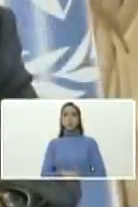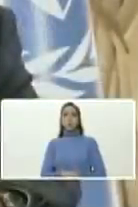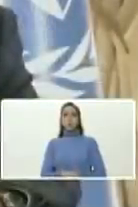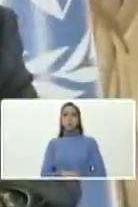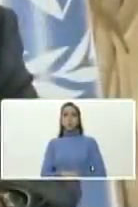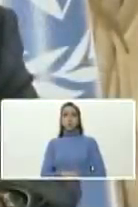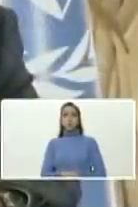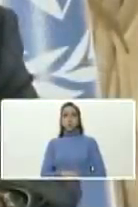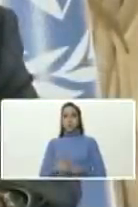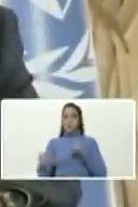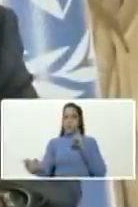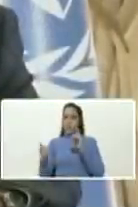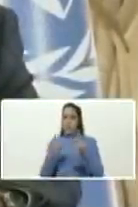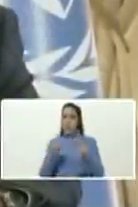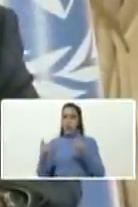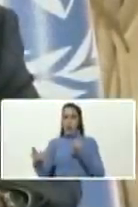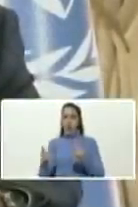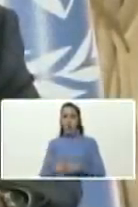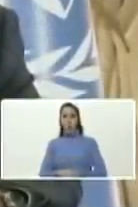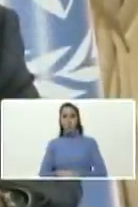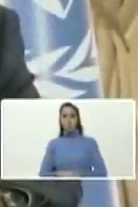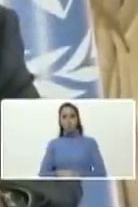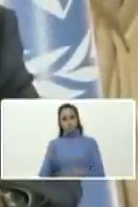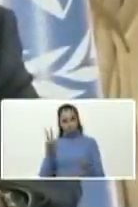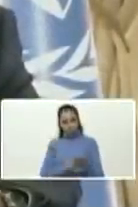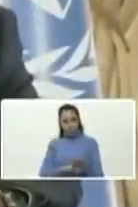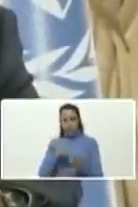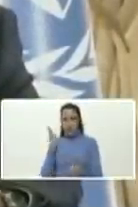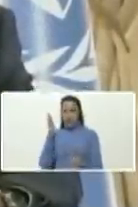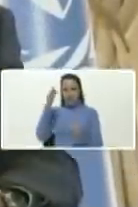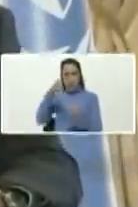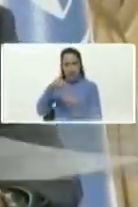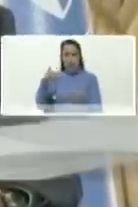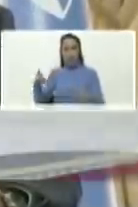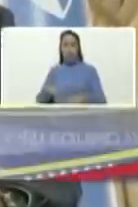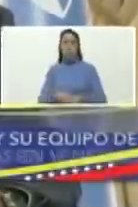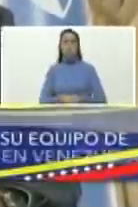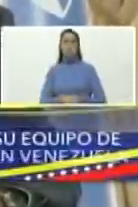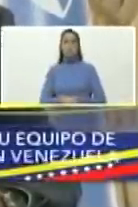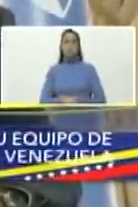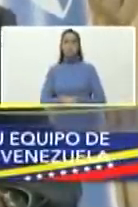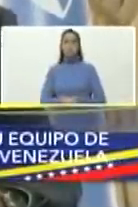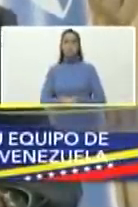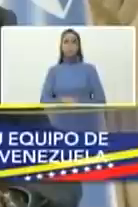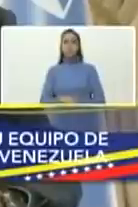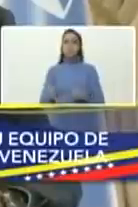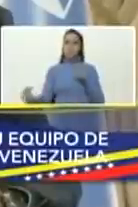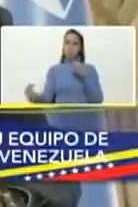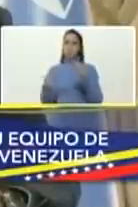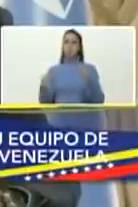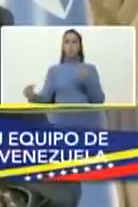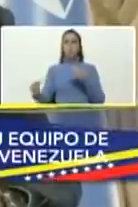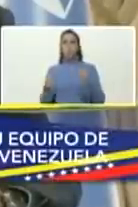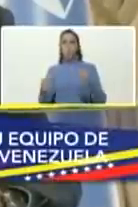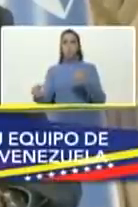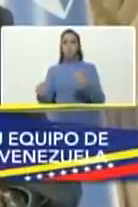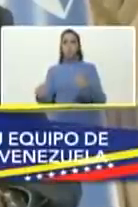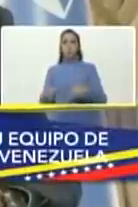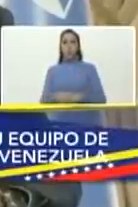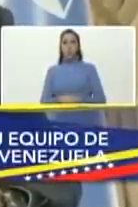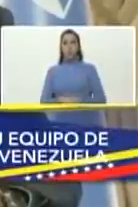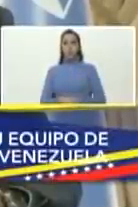de diálogo franco, directo, de debate,